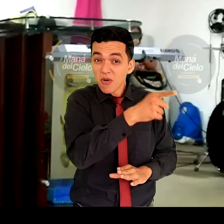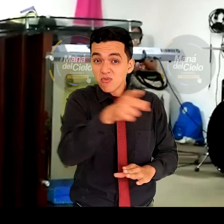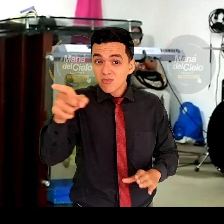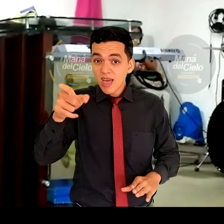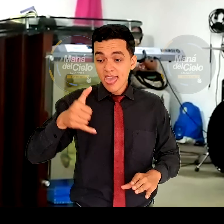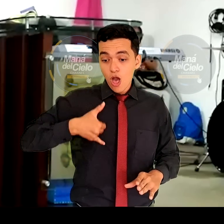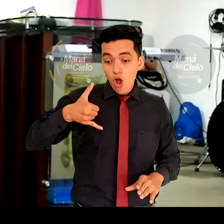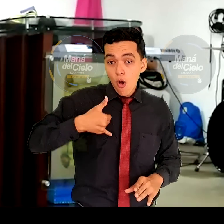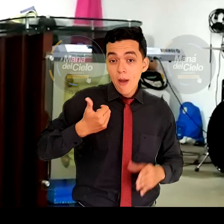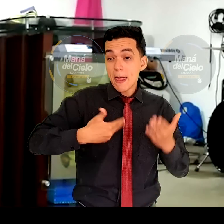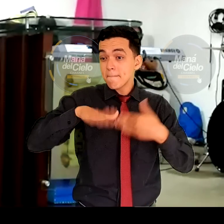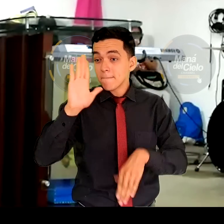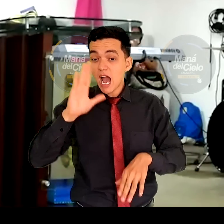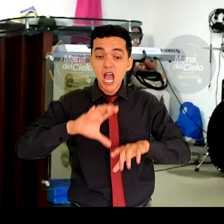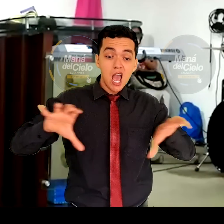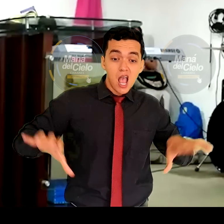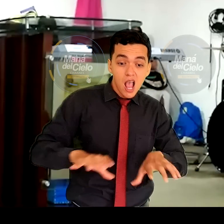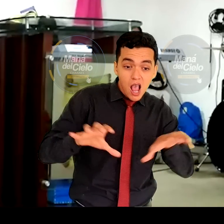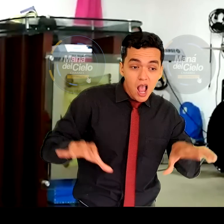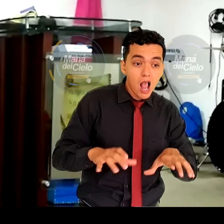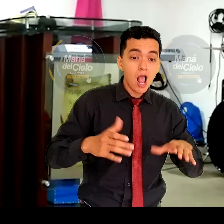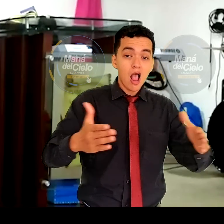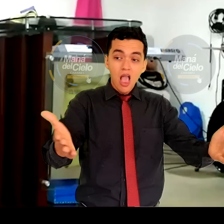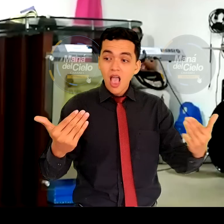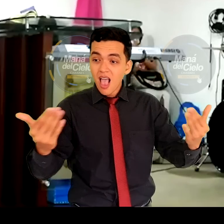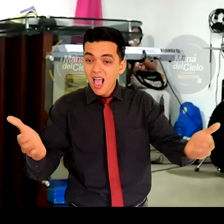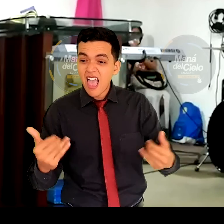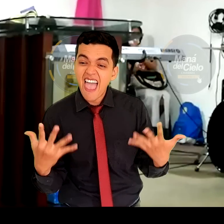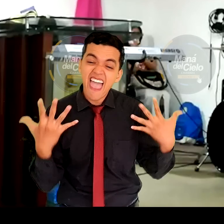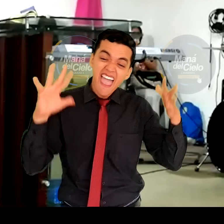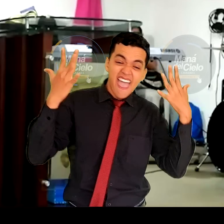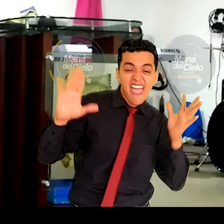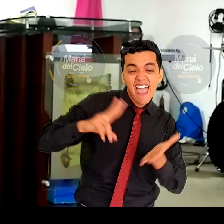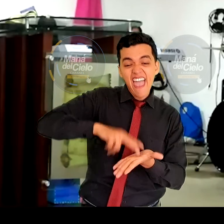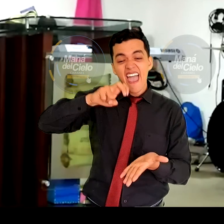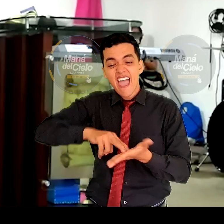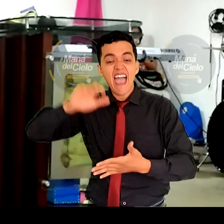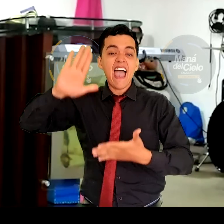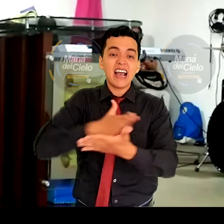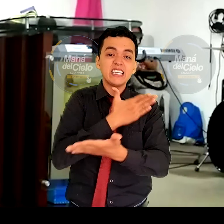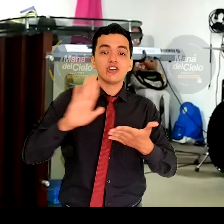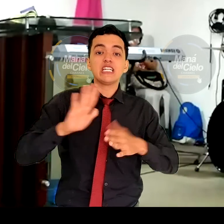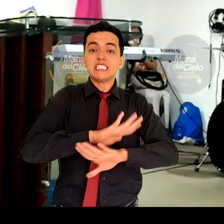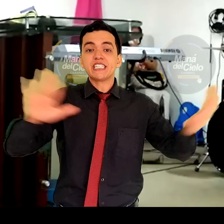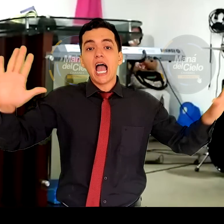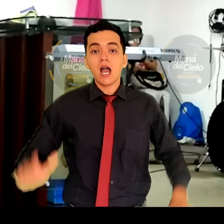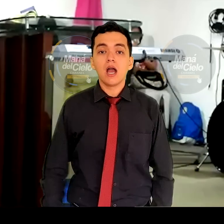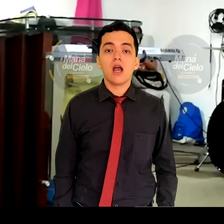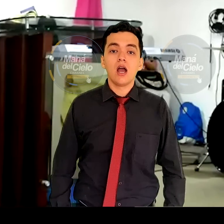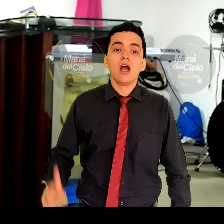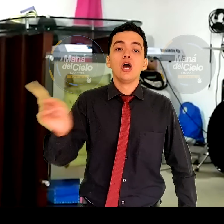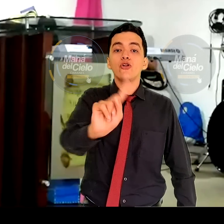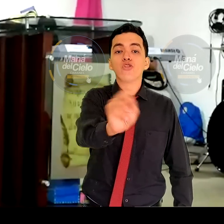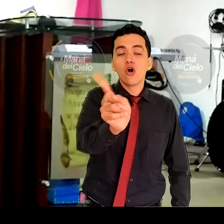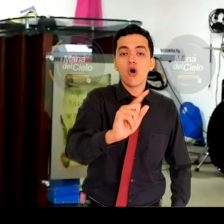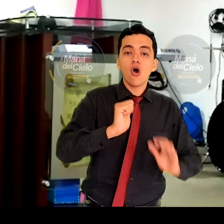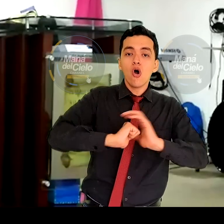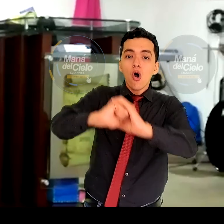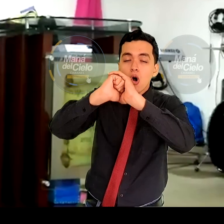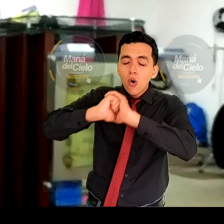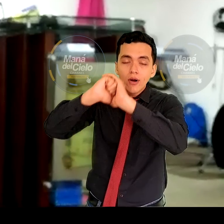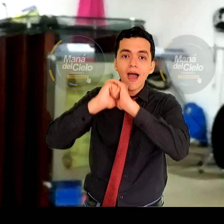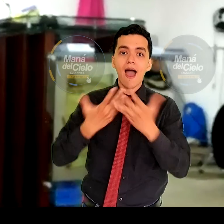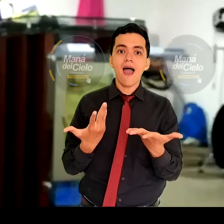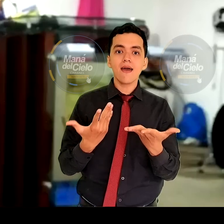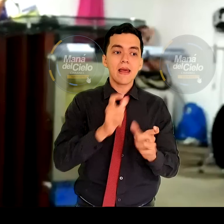estemos entrando almas, pero por la puerta de la casa se nos está yendo la familia. Jamás Dios quiere que salvemos almas si primero no se salvan los